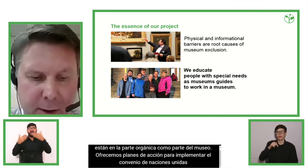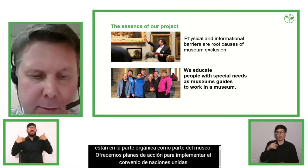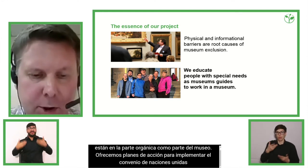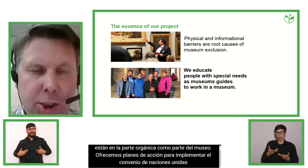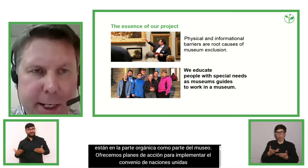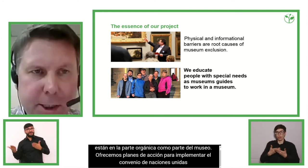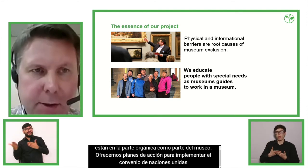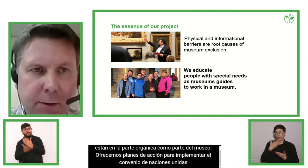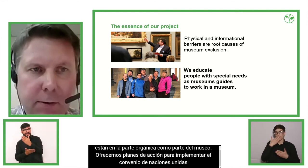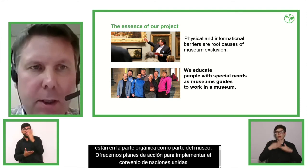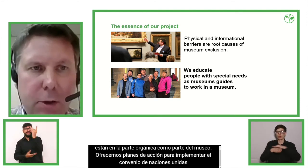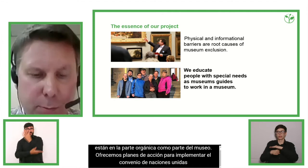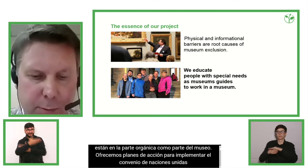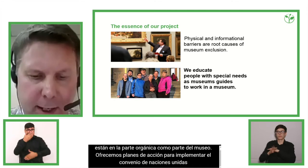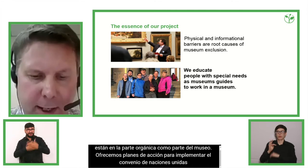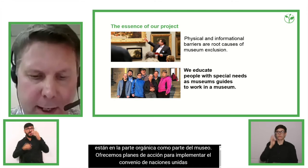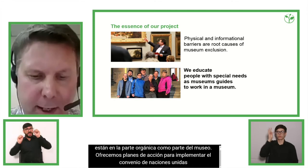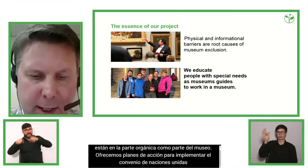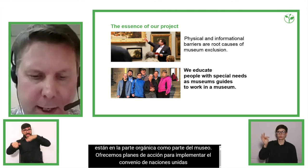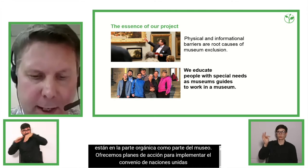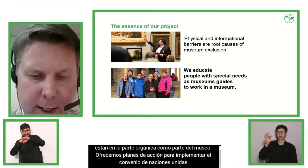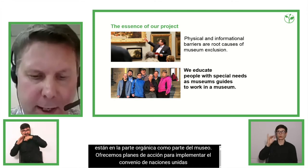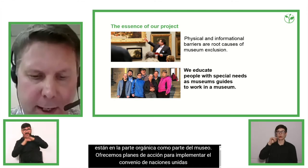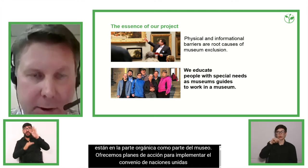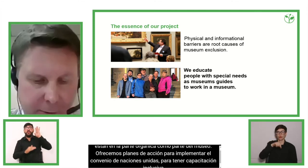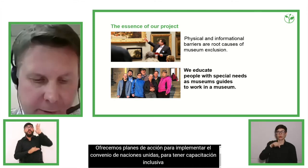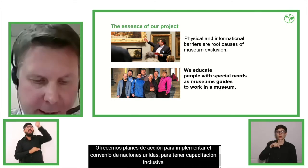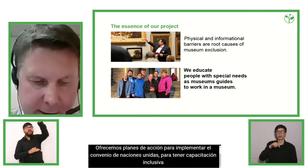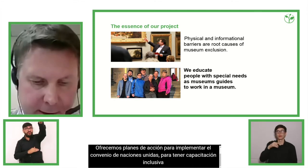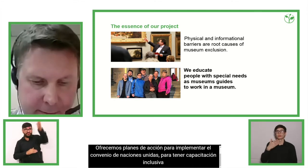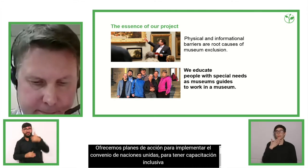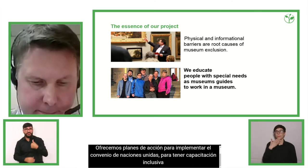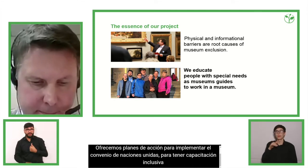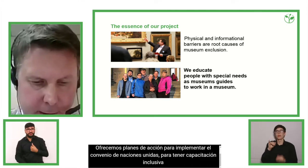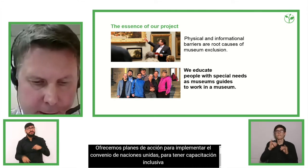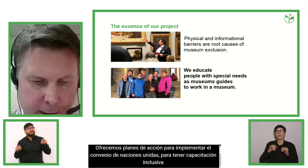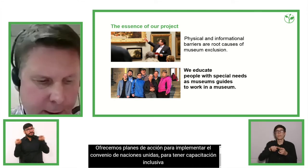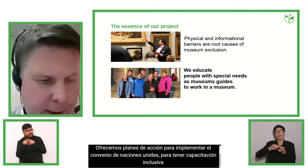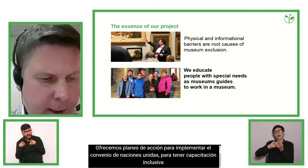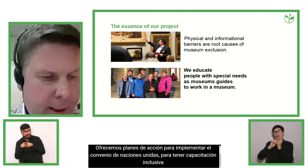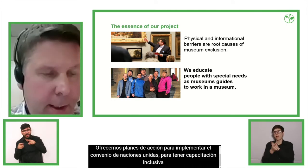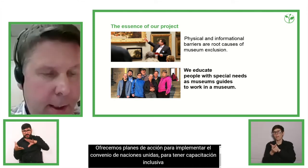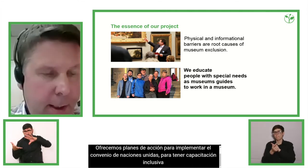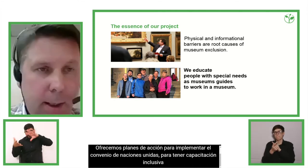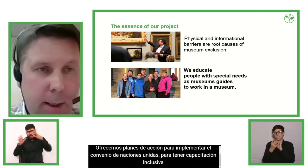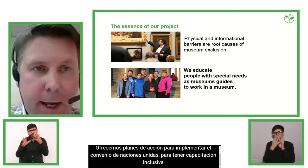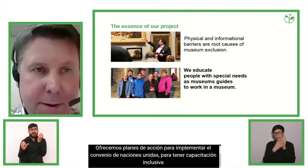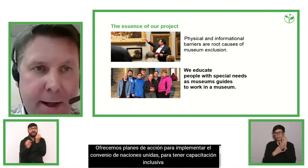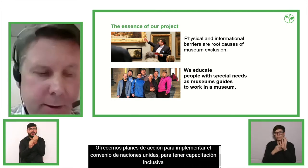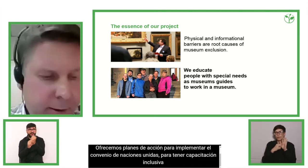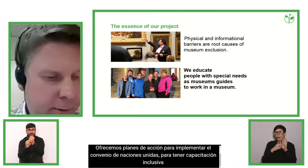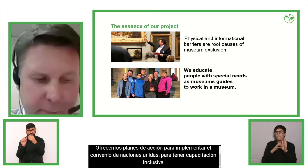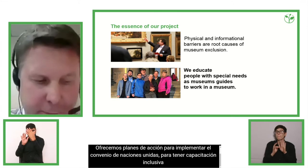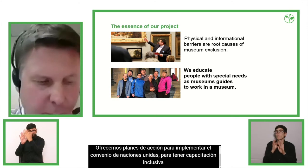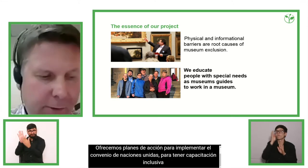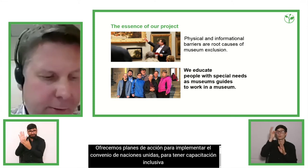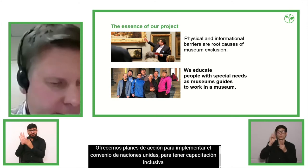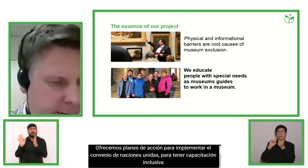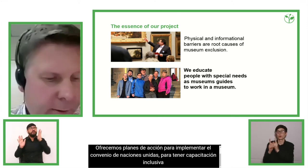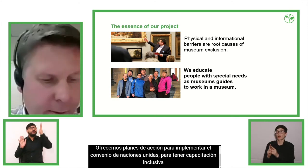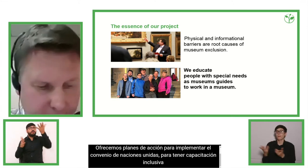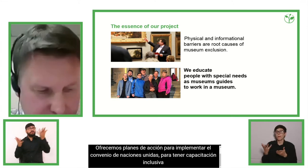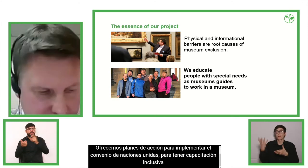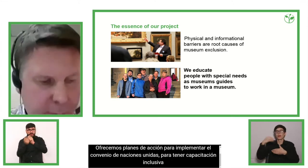al futuro y que el museo cambie para ser un lugar que incluya a todas las personas de la sociedad. Luego,